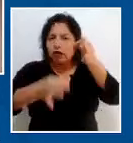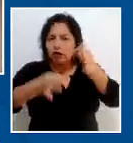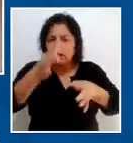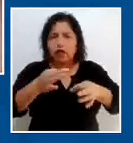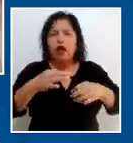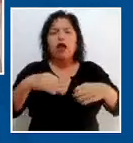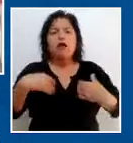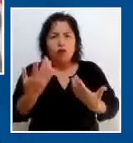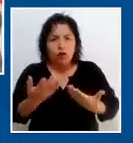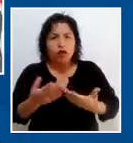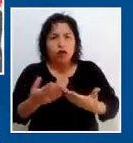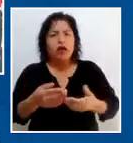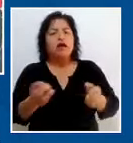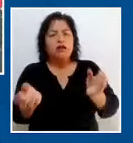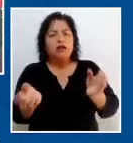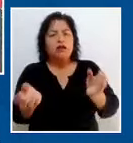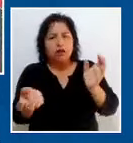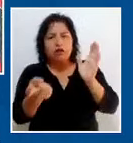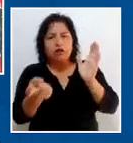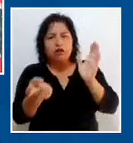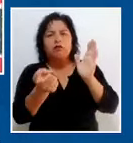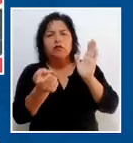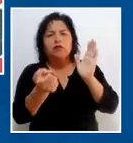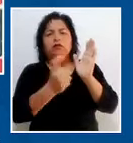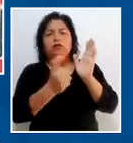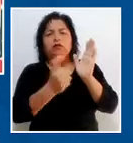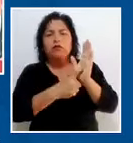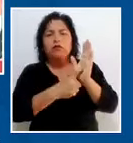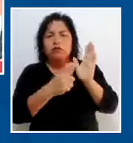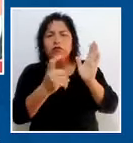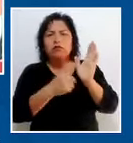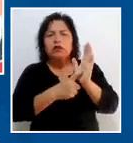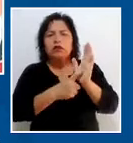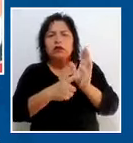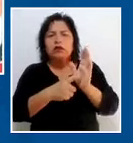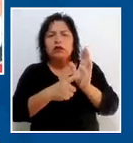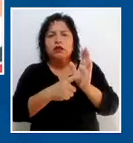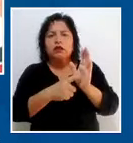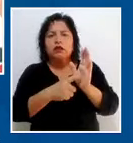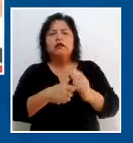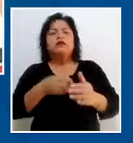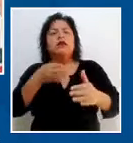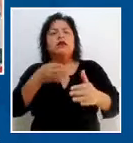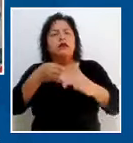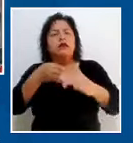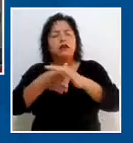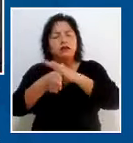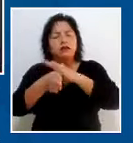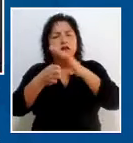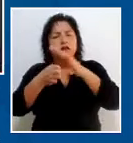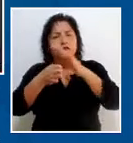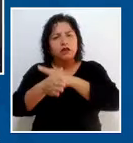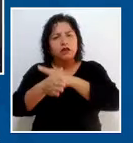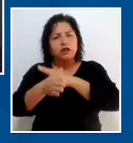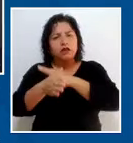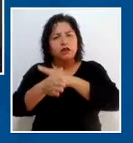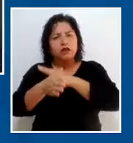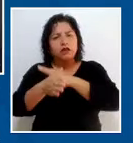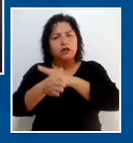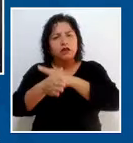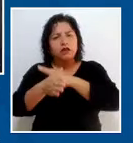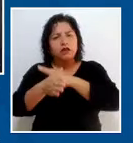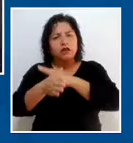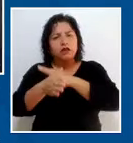acceso a la información pública. Tenemos los diferentes niveles de gobierno, ¿no? Los gobiernos, el gobierno central, gobiernos regionales